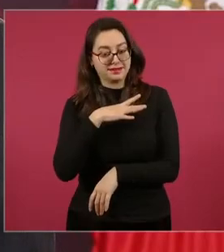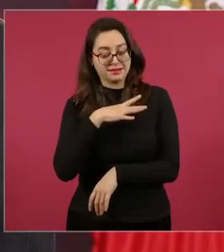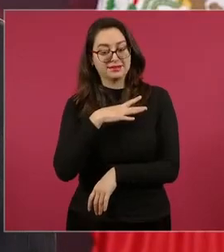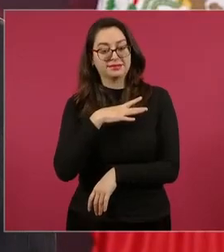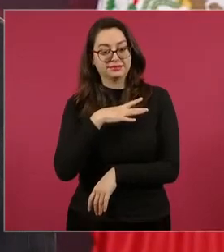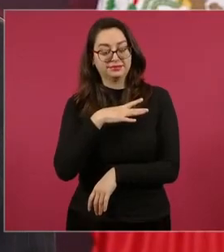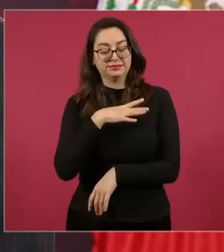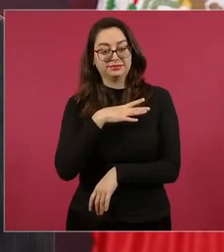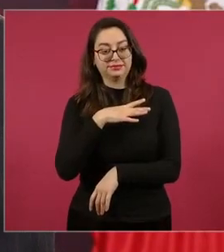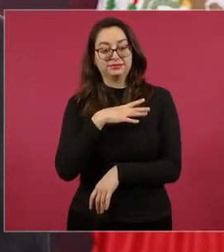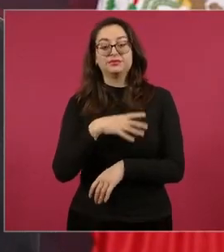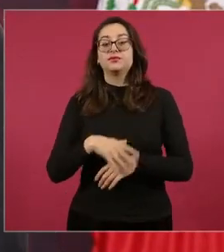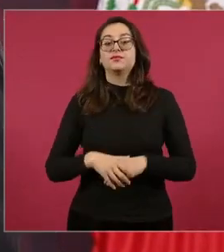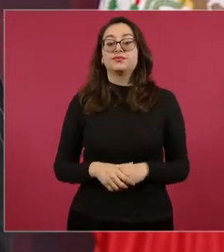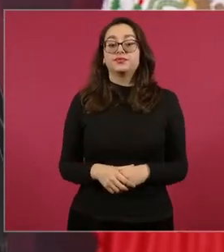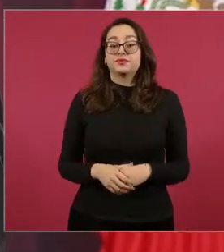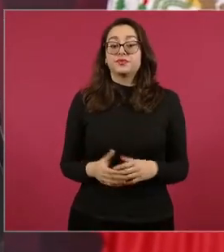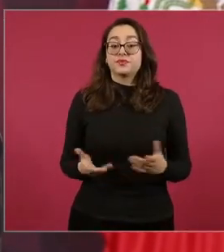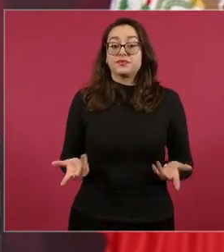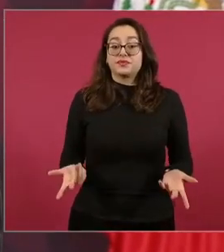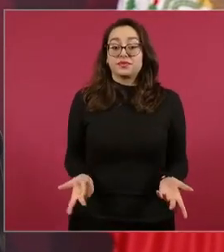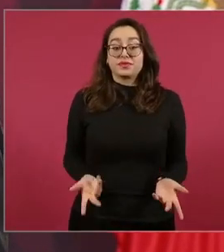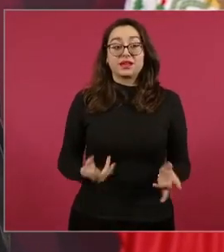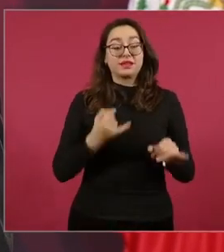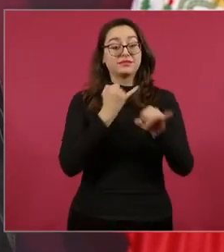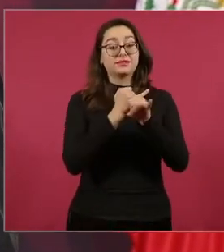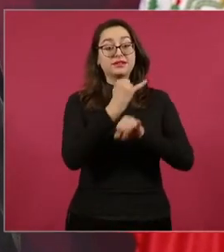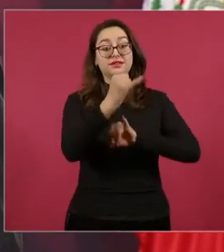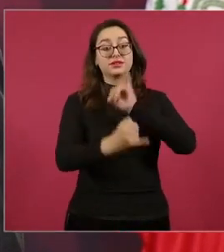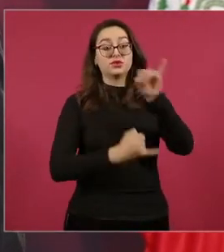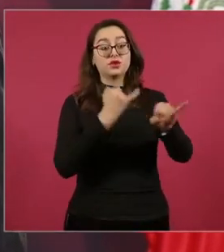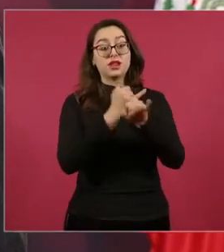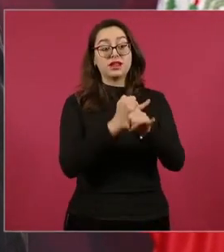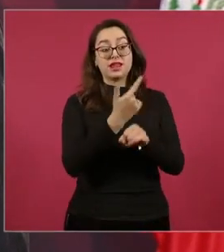Bueno, de que el precio del gas internacional